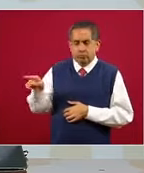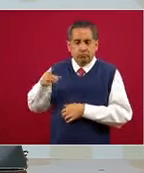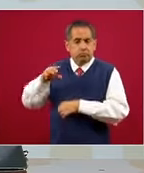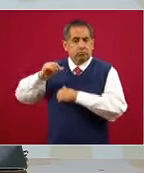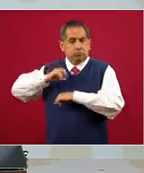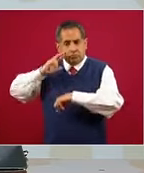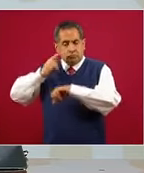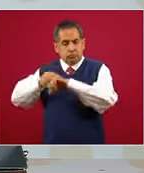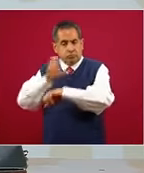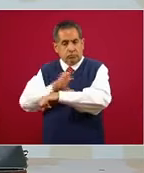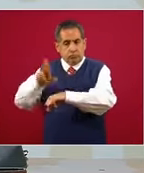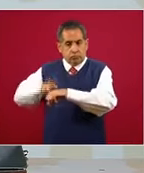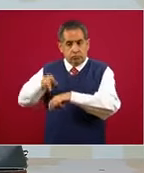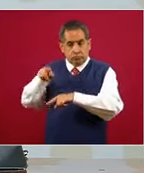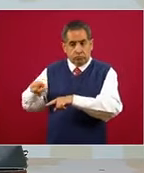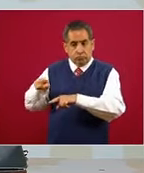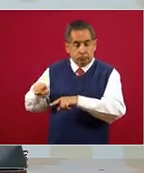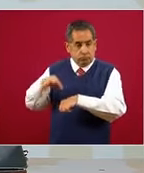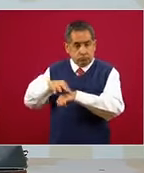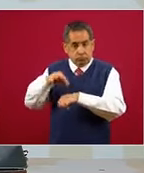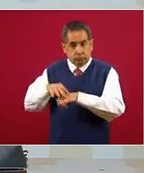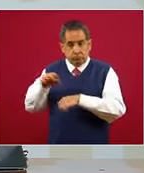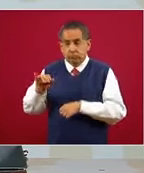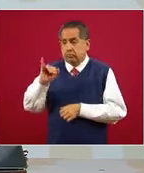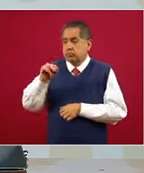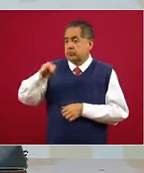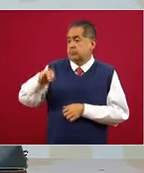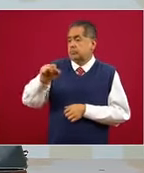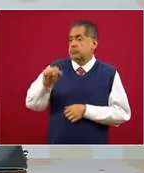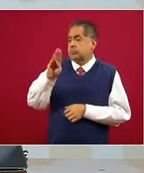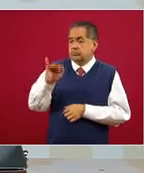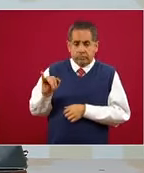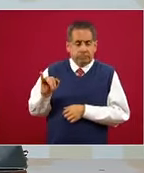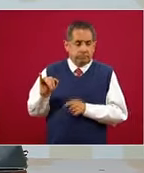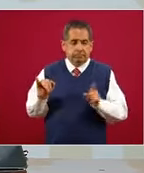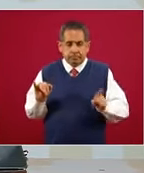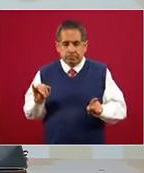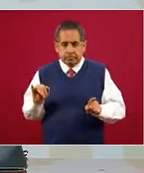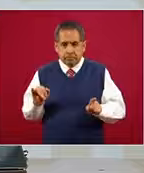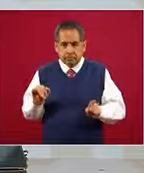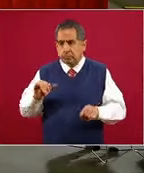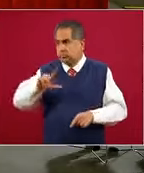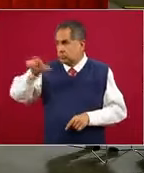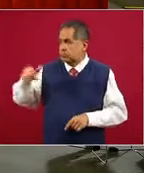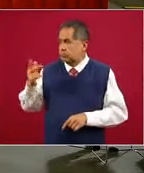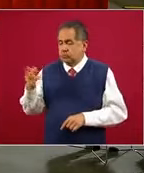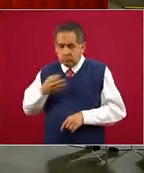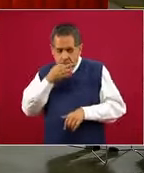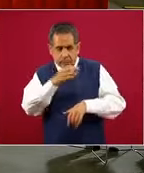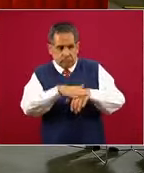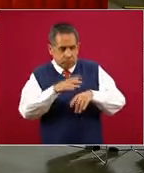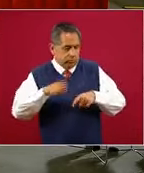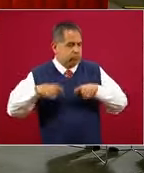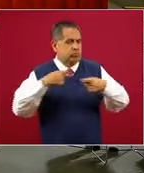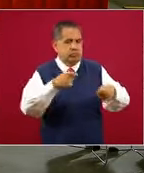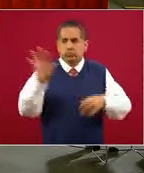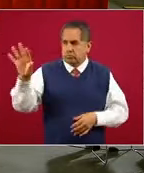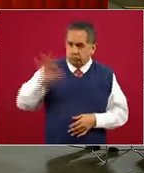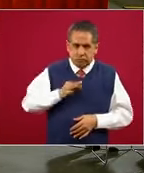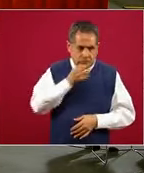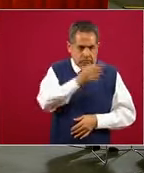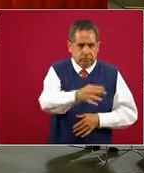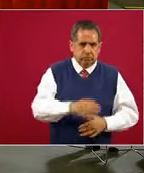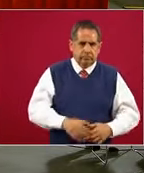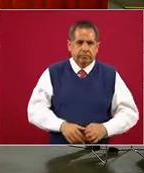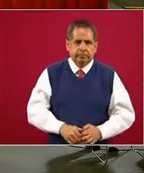el coordinador médico del INSABI, del Instituto de Salud por el Bienestar, nos puede preparar una tarjeta informativa y la comentamos.